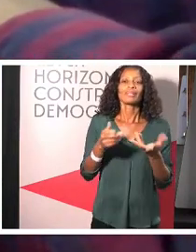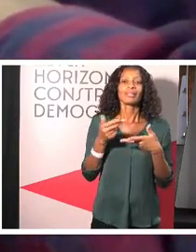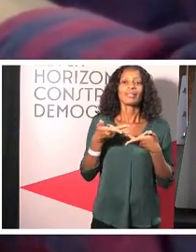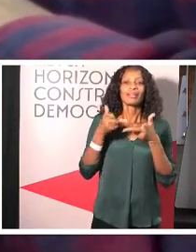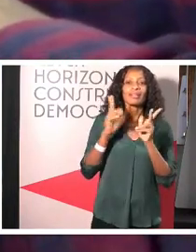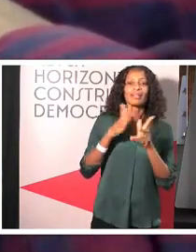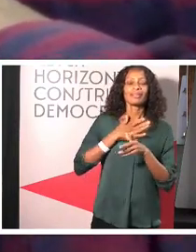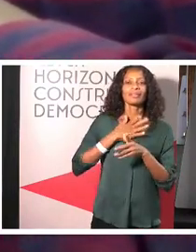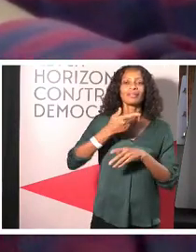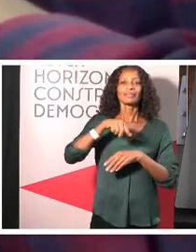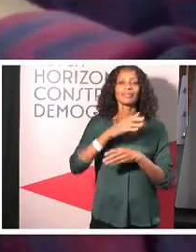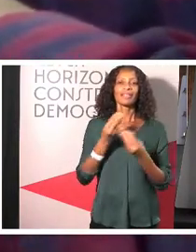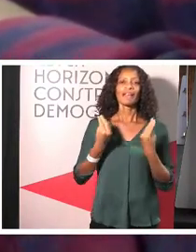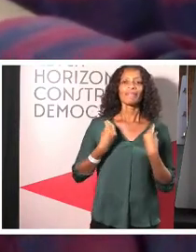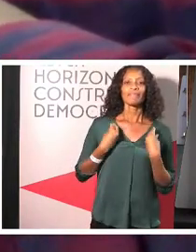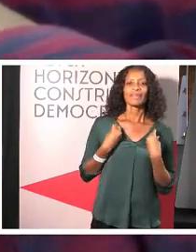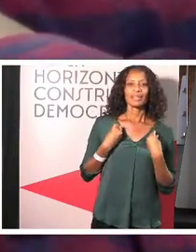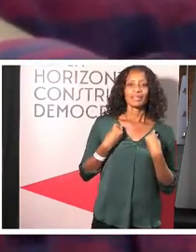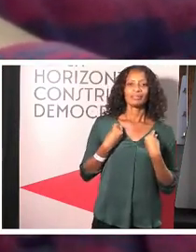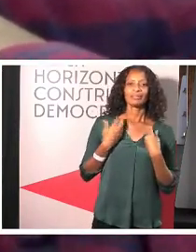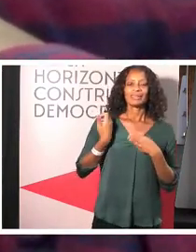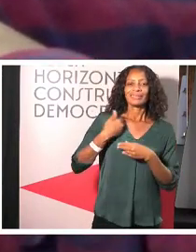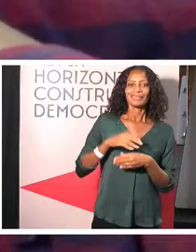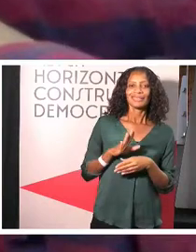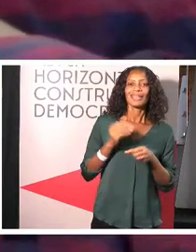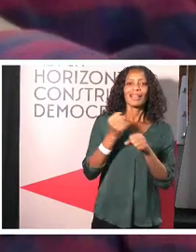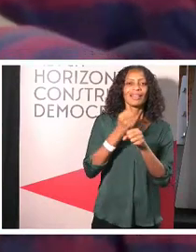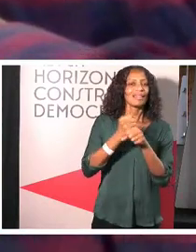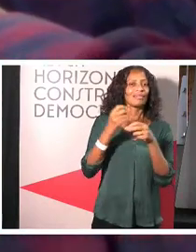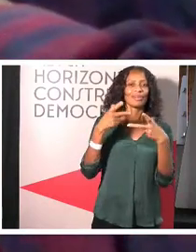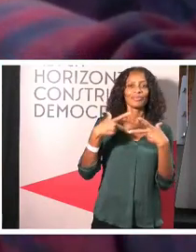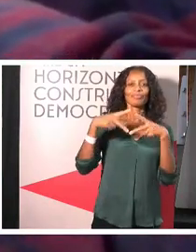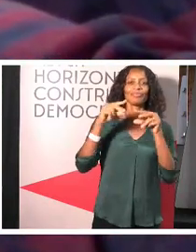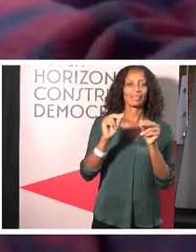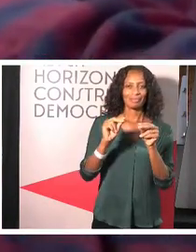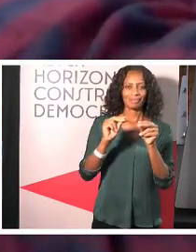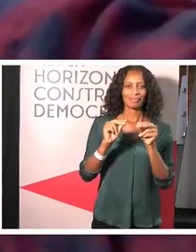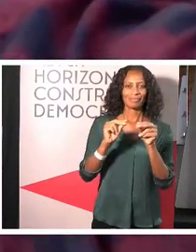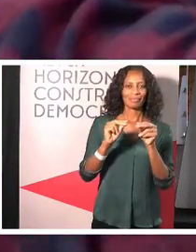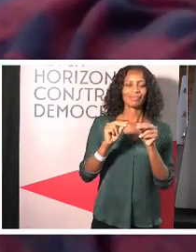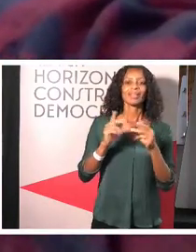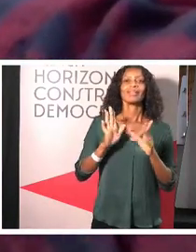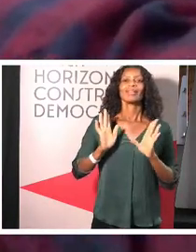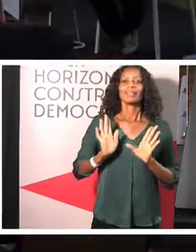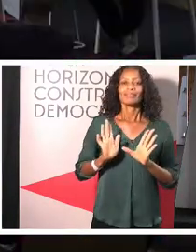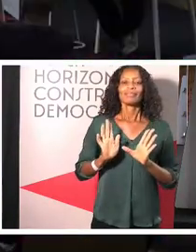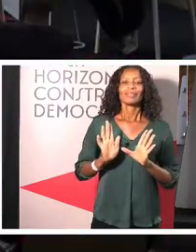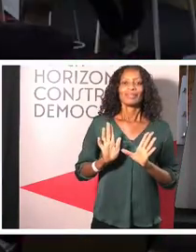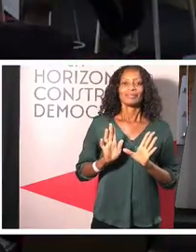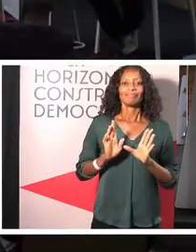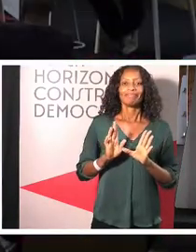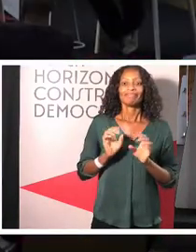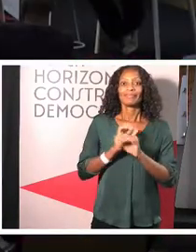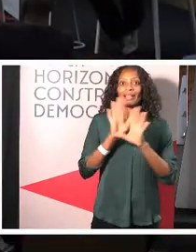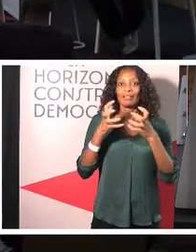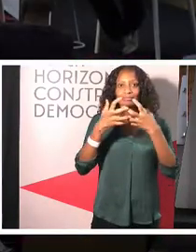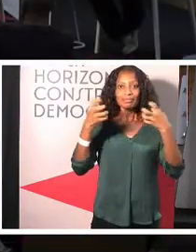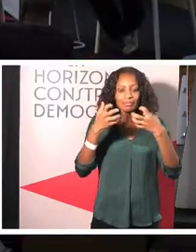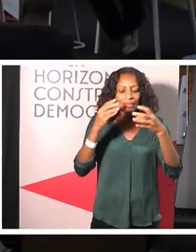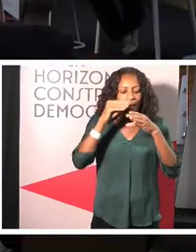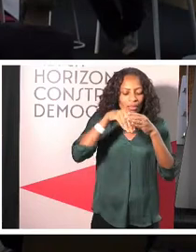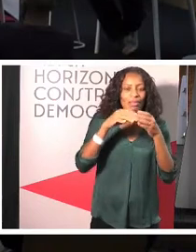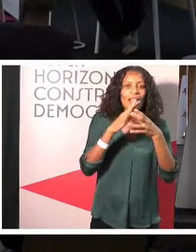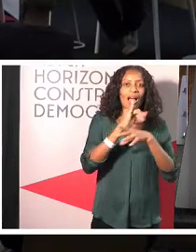vida una vez que nos hubiéramos emancipado del trabajo. Esto lo dice en un texto sobre Stuart Mill. Luego, claro, pero en el reino